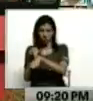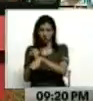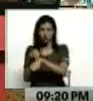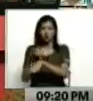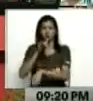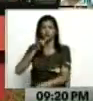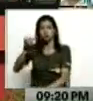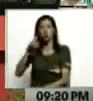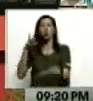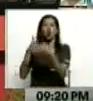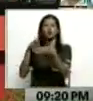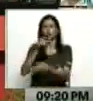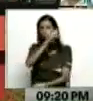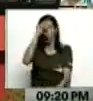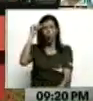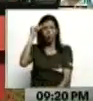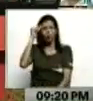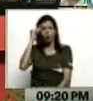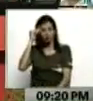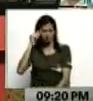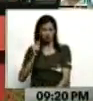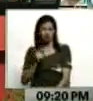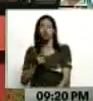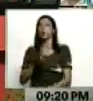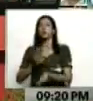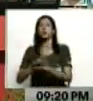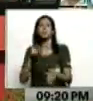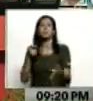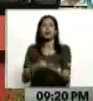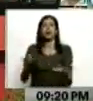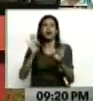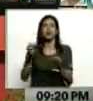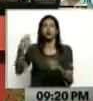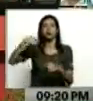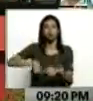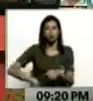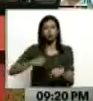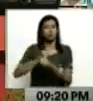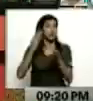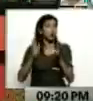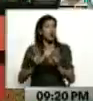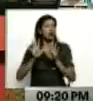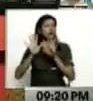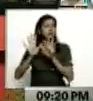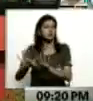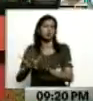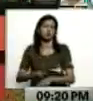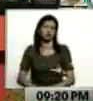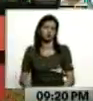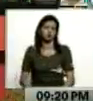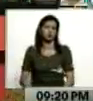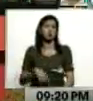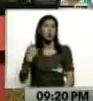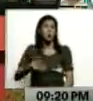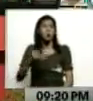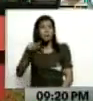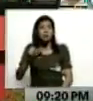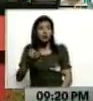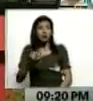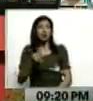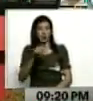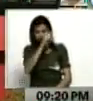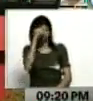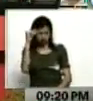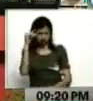va a meter un Amparo contra Julio porque no está pagando los trabajadores así son ellos seguro que